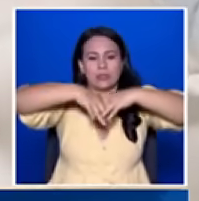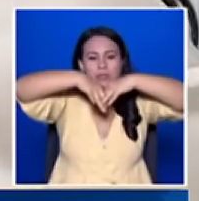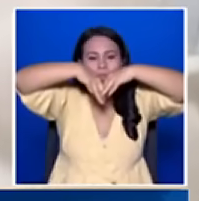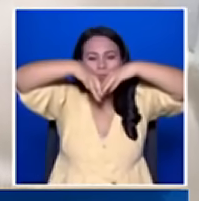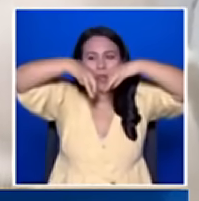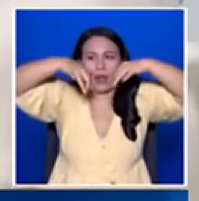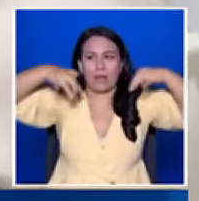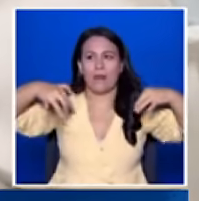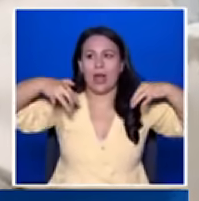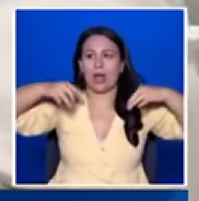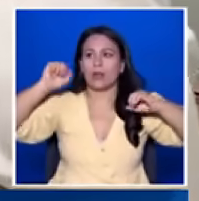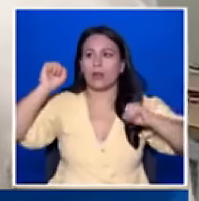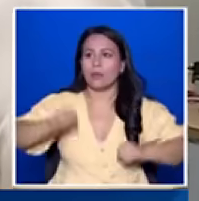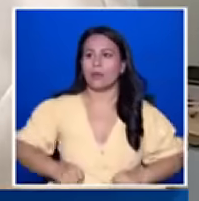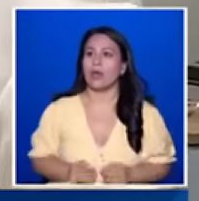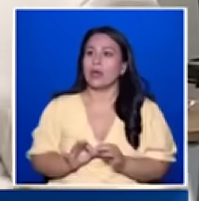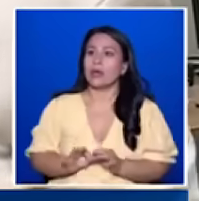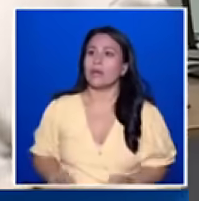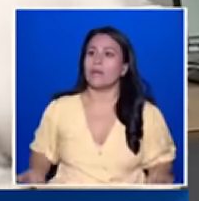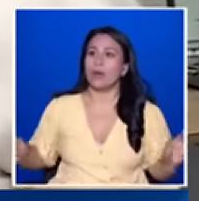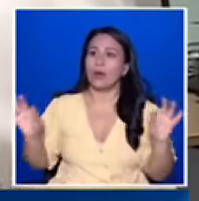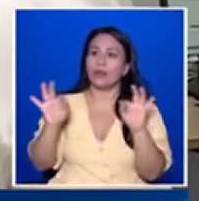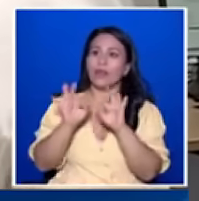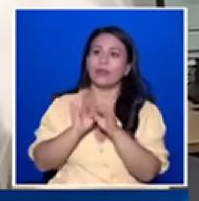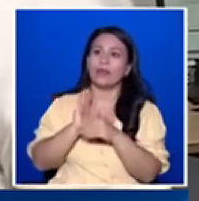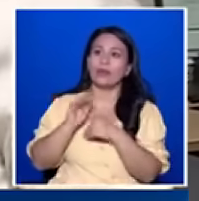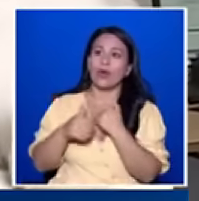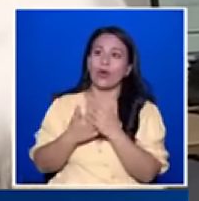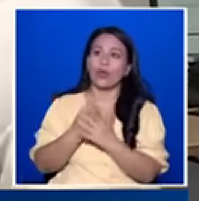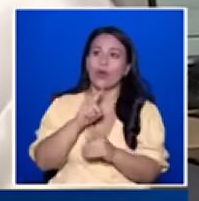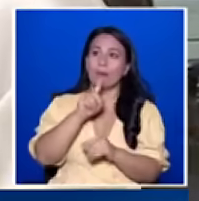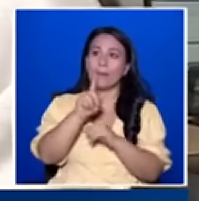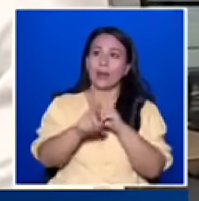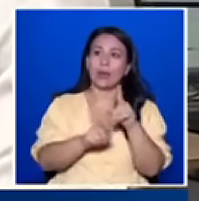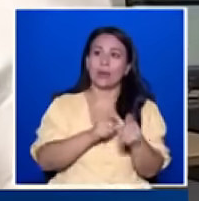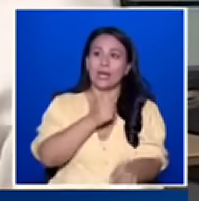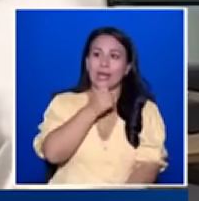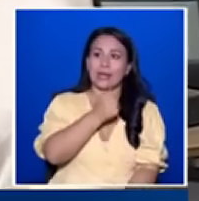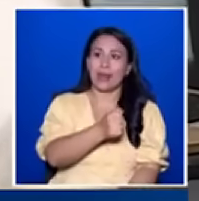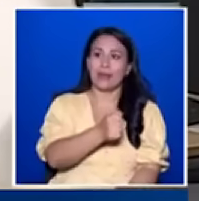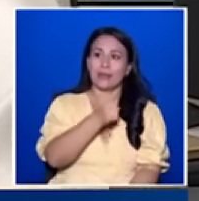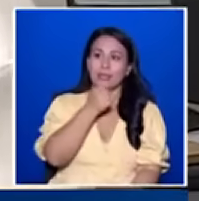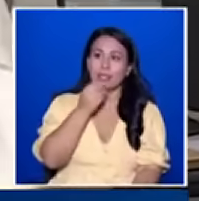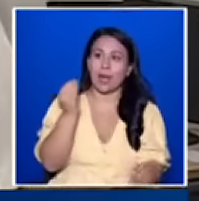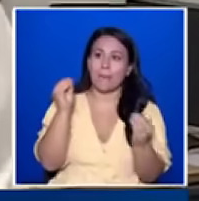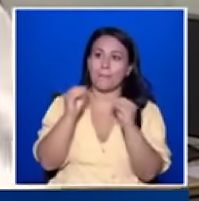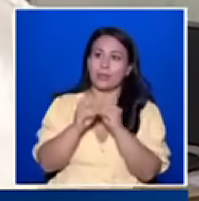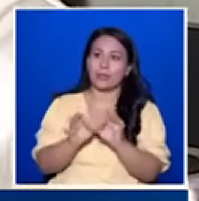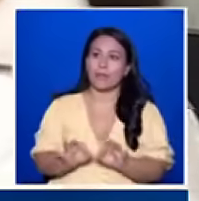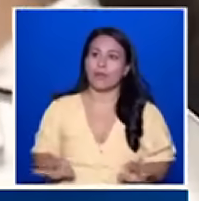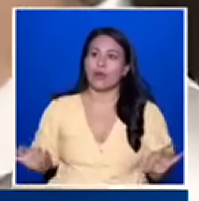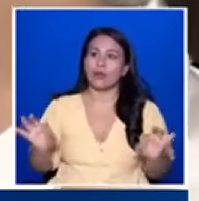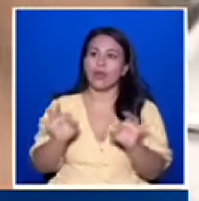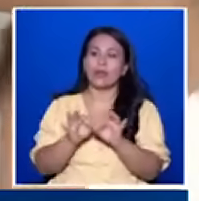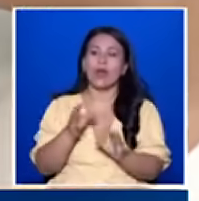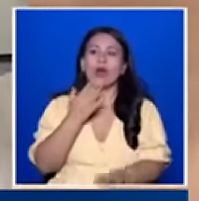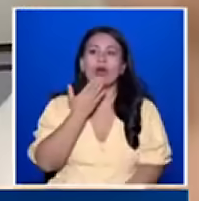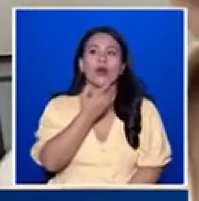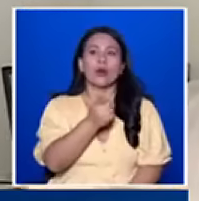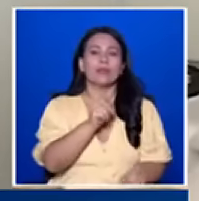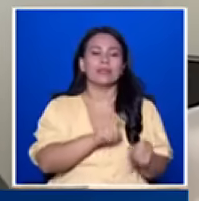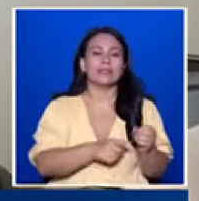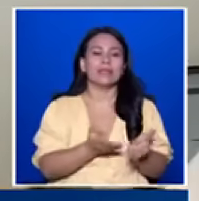con adultos. Y eso es importante, doctor, ya para ir cerrando la entrevista y que las personas que nos están viendo tengan más información, ¿cómo acceder a este servicio?